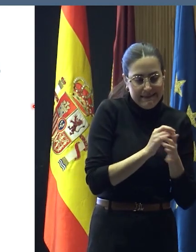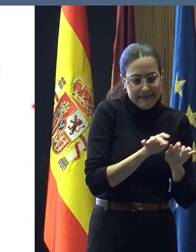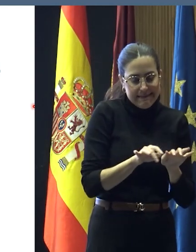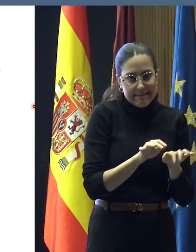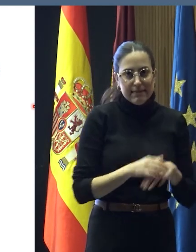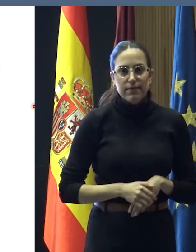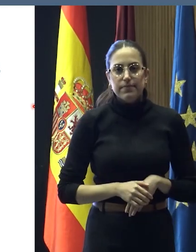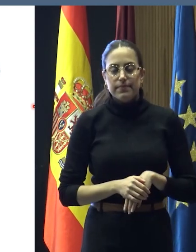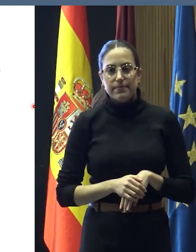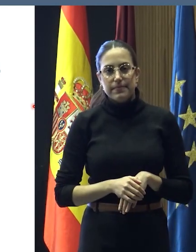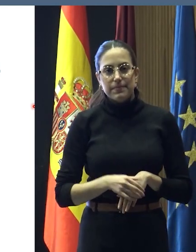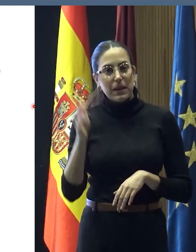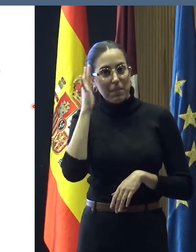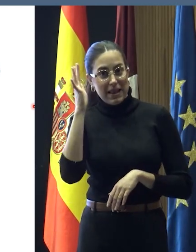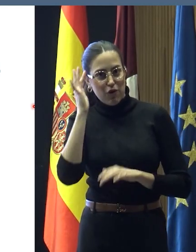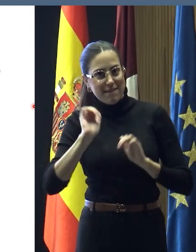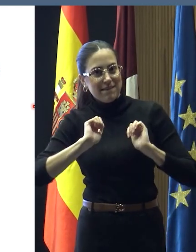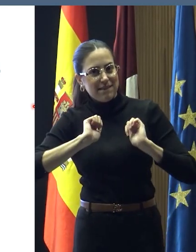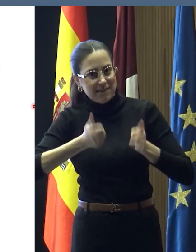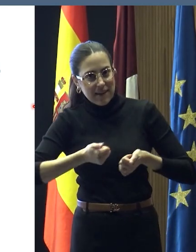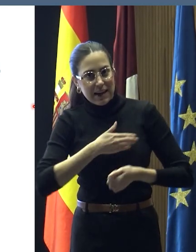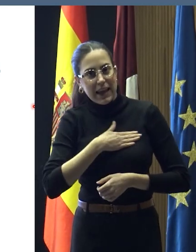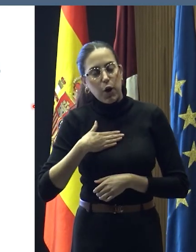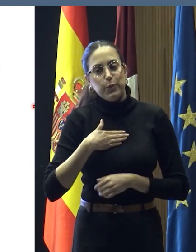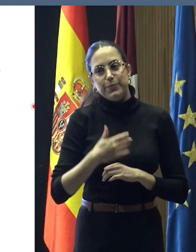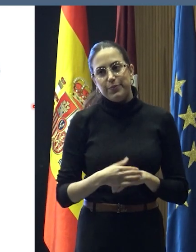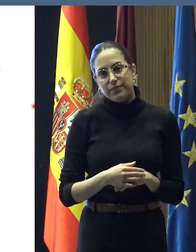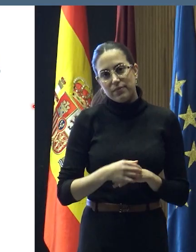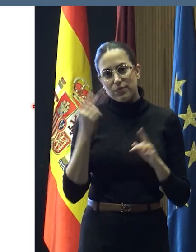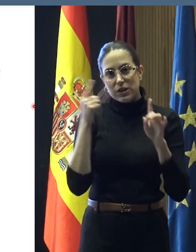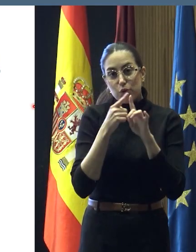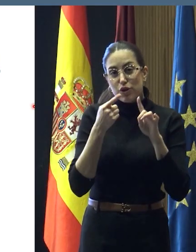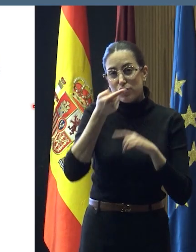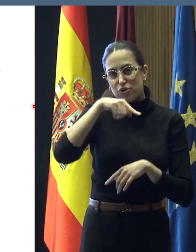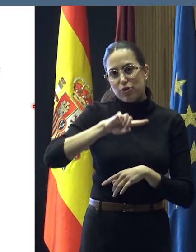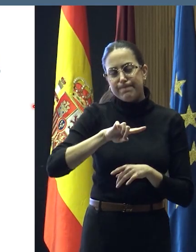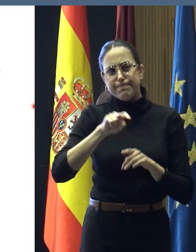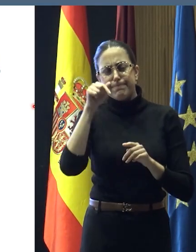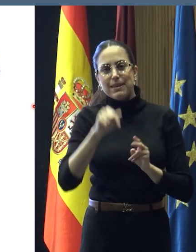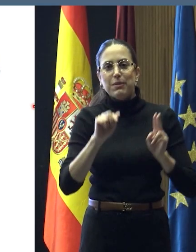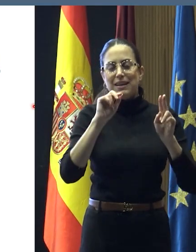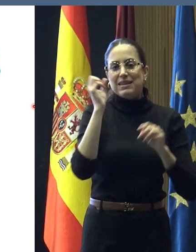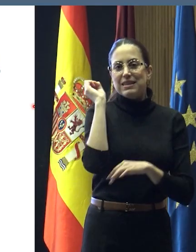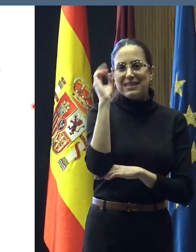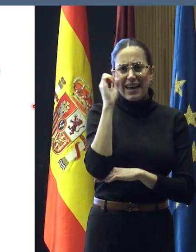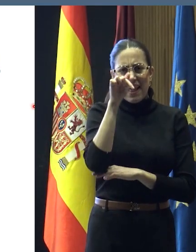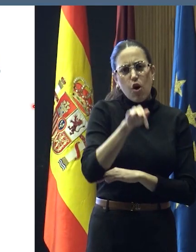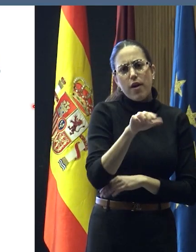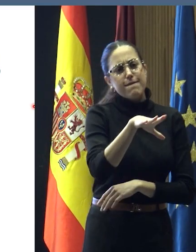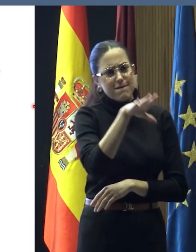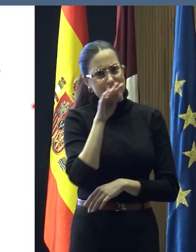Es empezar con una metáfora para que podamos entender de qué va la charla,